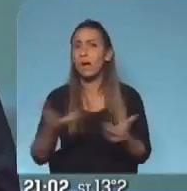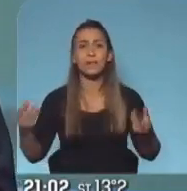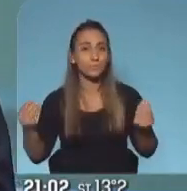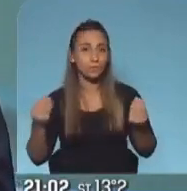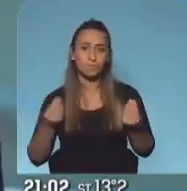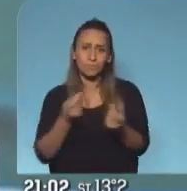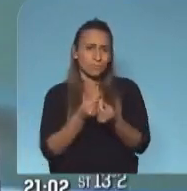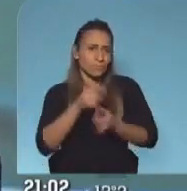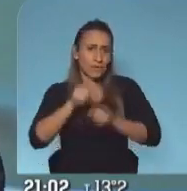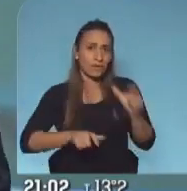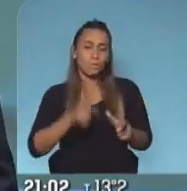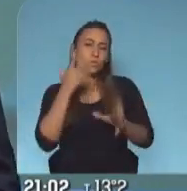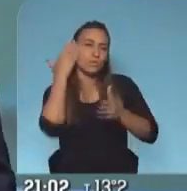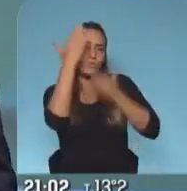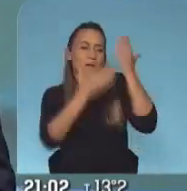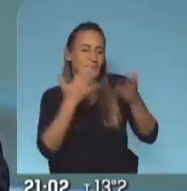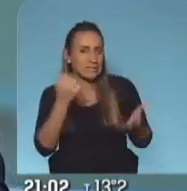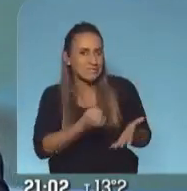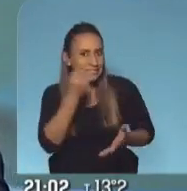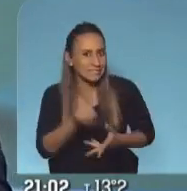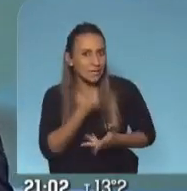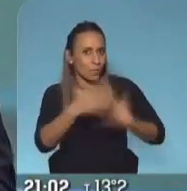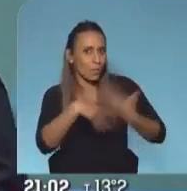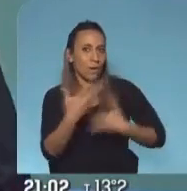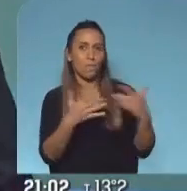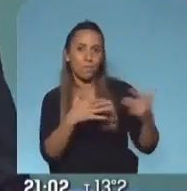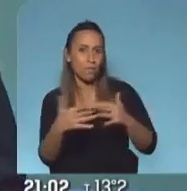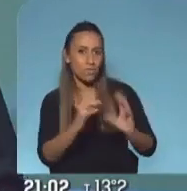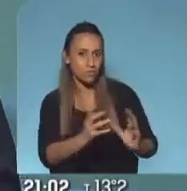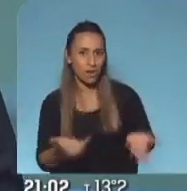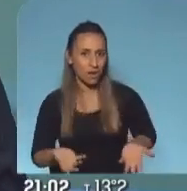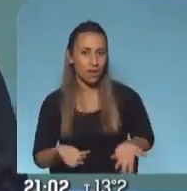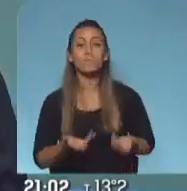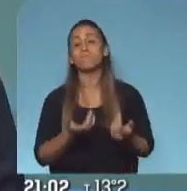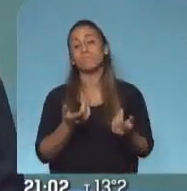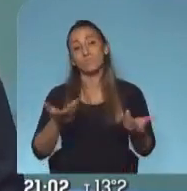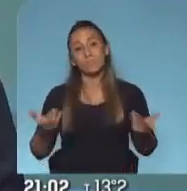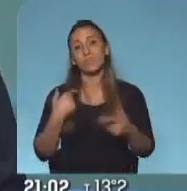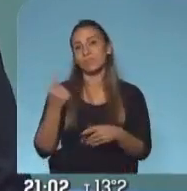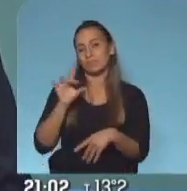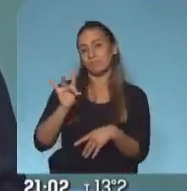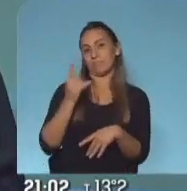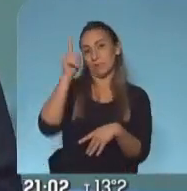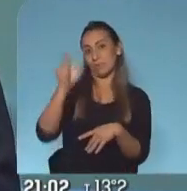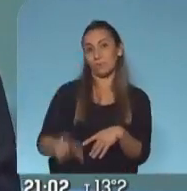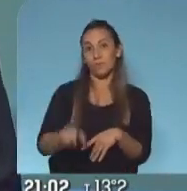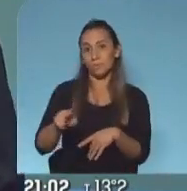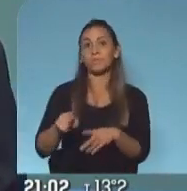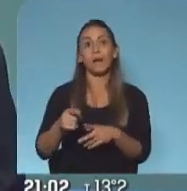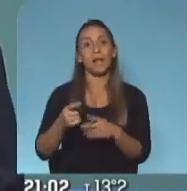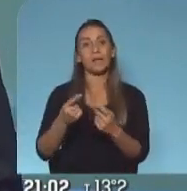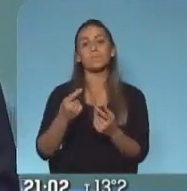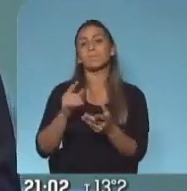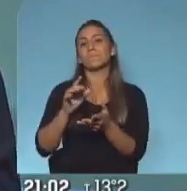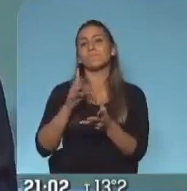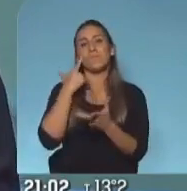el fútbol por su sueño, pero paralelamente tienen una actividad. Y nosotros elegimos a uno de ellos para una nueva edición de